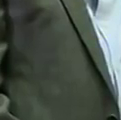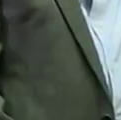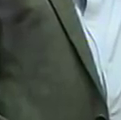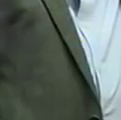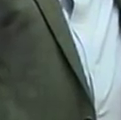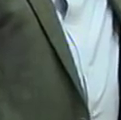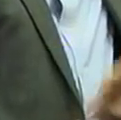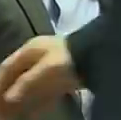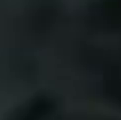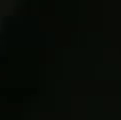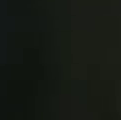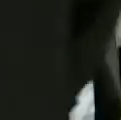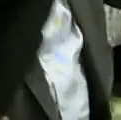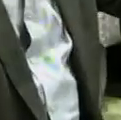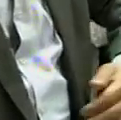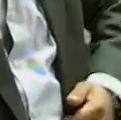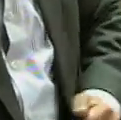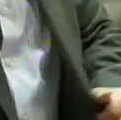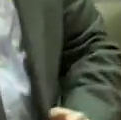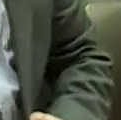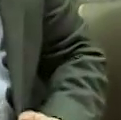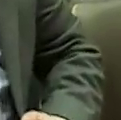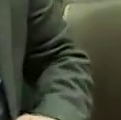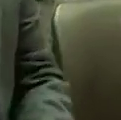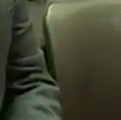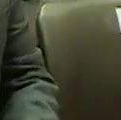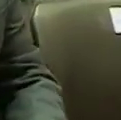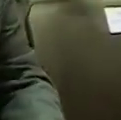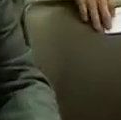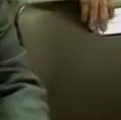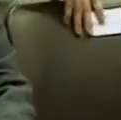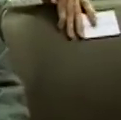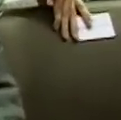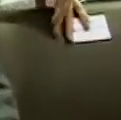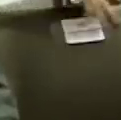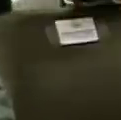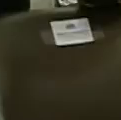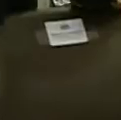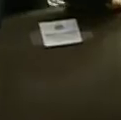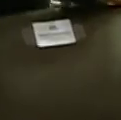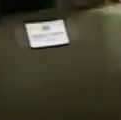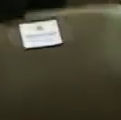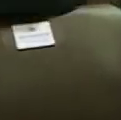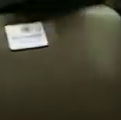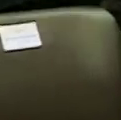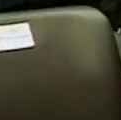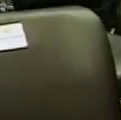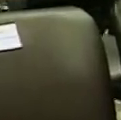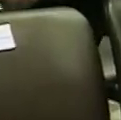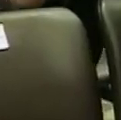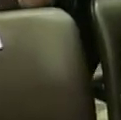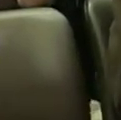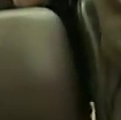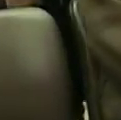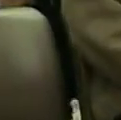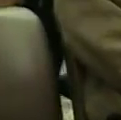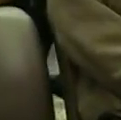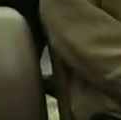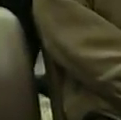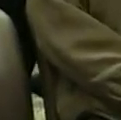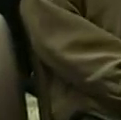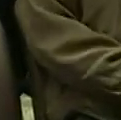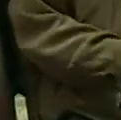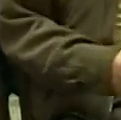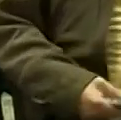encontramos en el hemiciclo protocolar del Palacio Federal Legislativo para dar inicio a esta nueva sesión ordinaria. A continuación, escuchemos declaraciones.